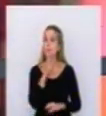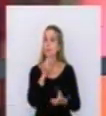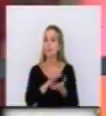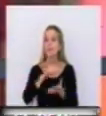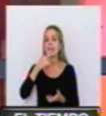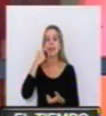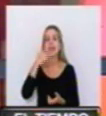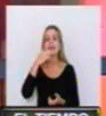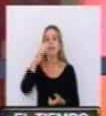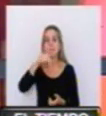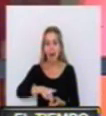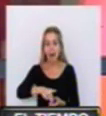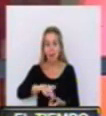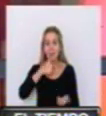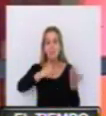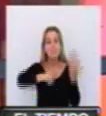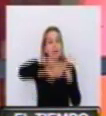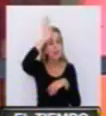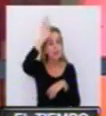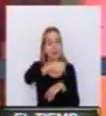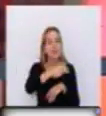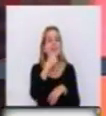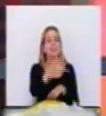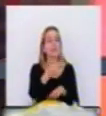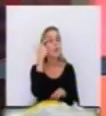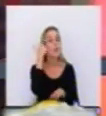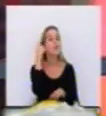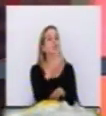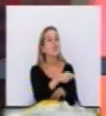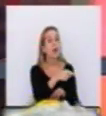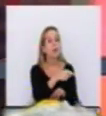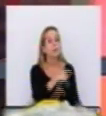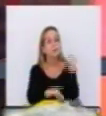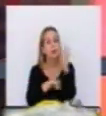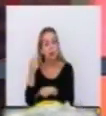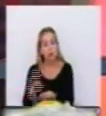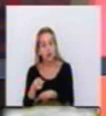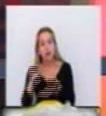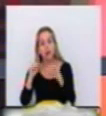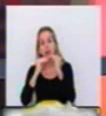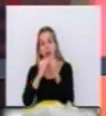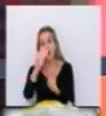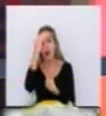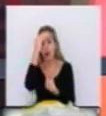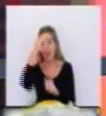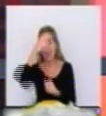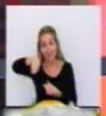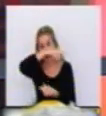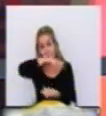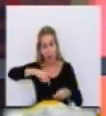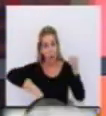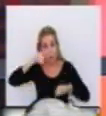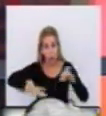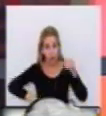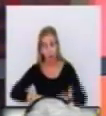2 de los 15 miembros, estamos hablando de Ravioli y Salcedo, va a decir homicidio. En consecuencia, por